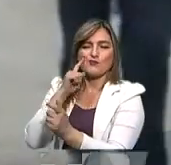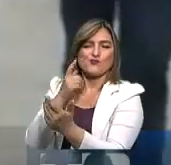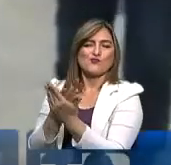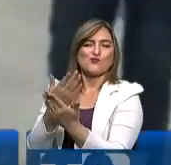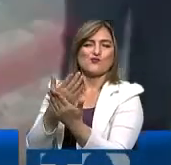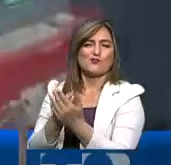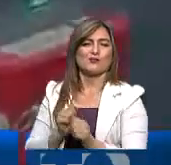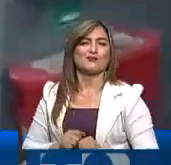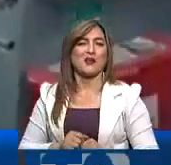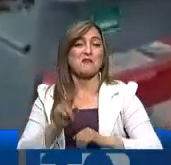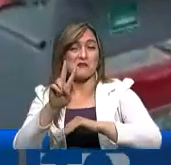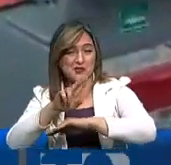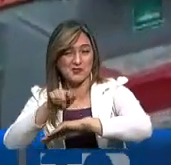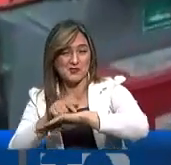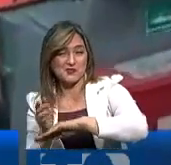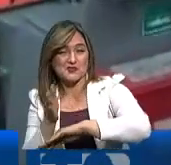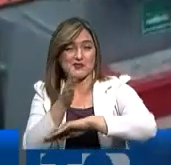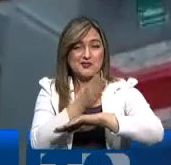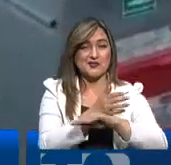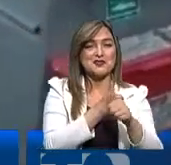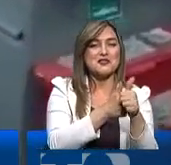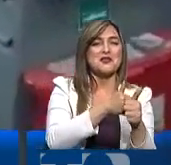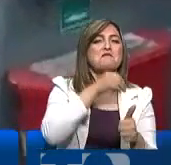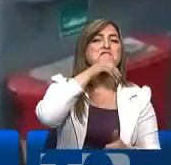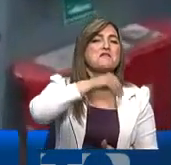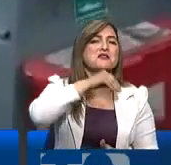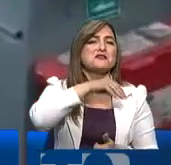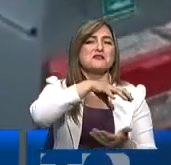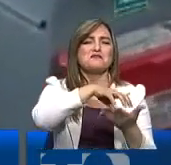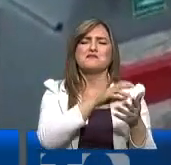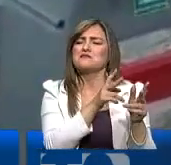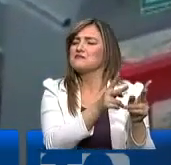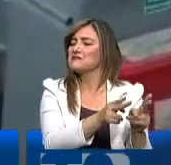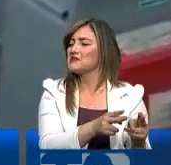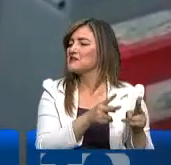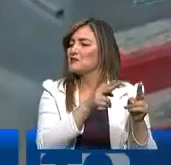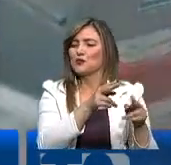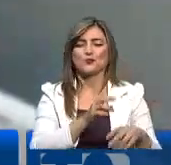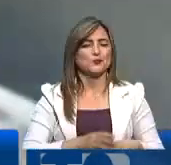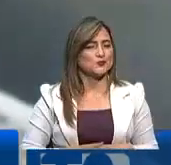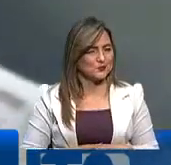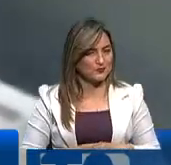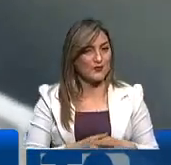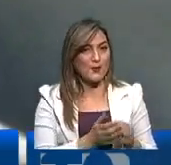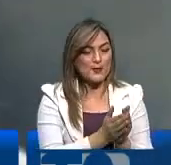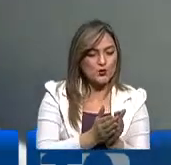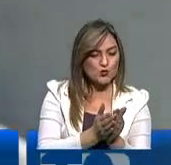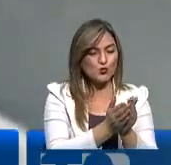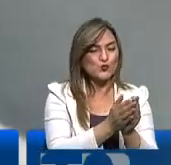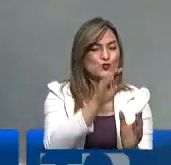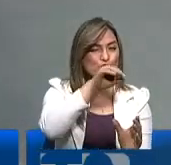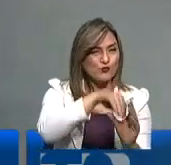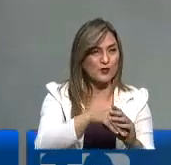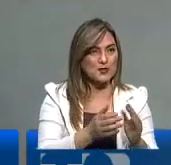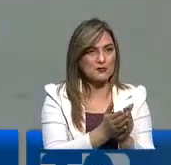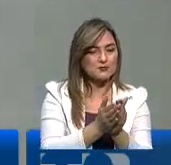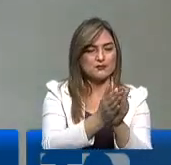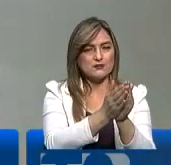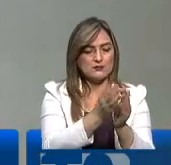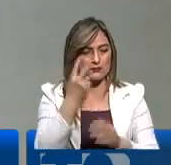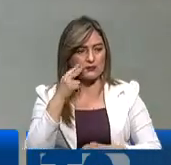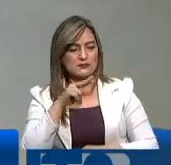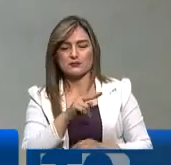antes, pero en esa ocasión cerca de Manta, Manabí, ocurrió exactamente lo mismo. Sujetos en una panga son